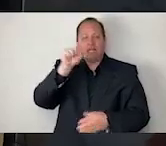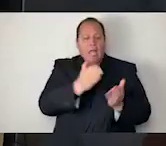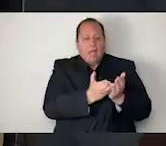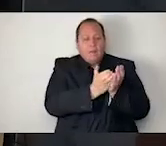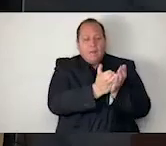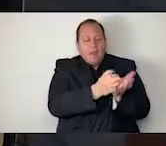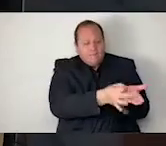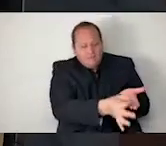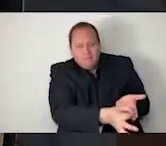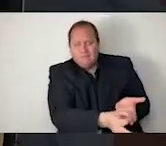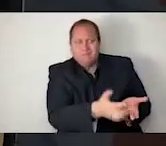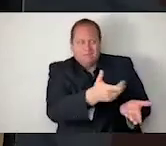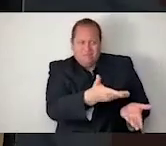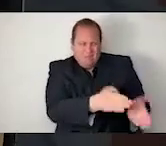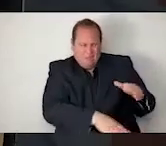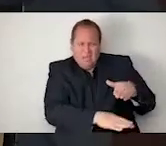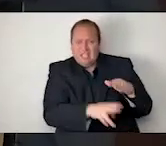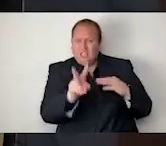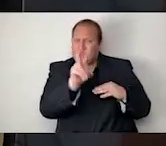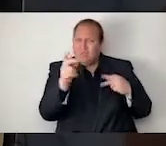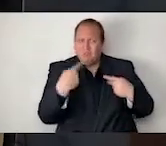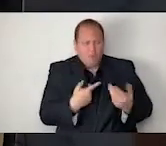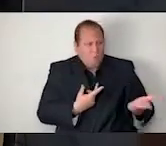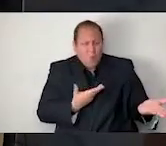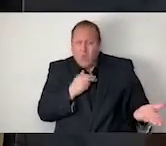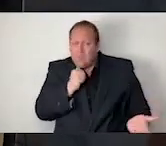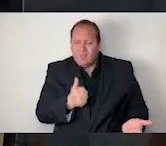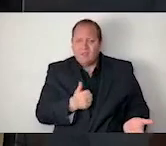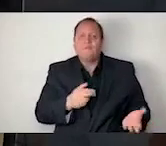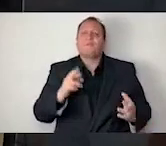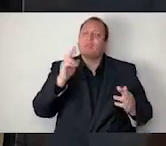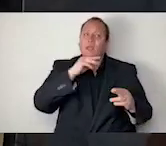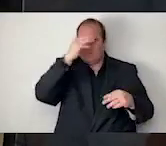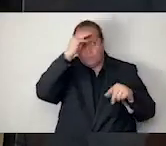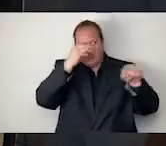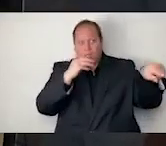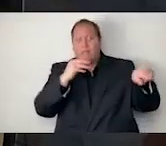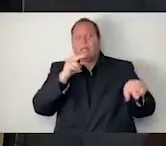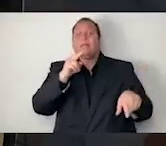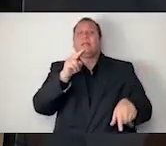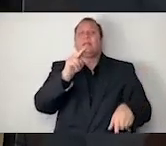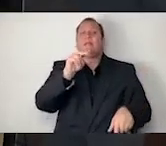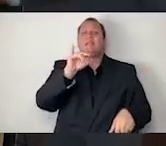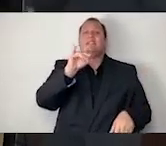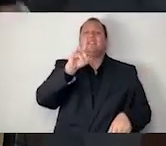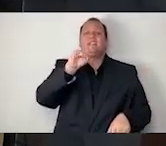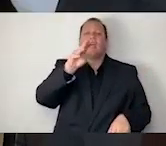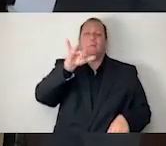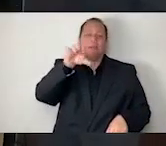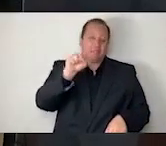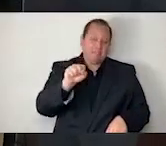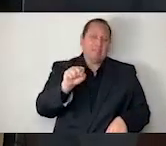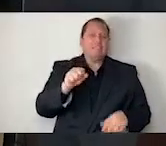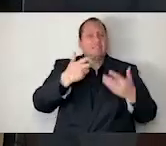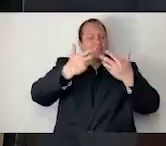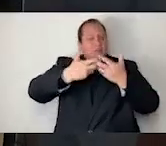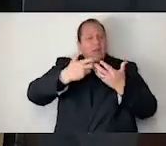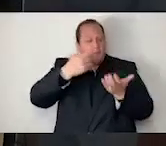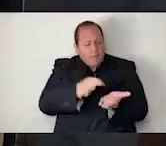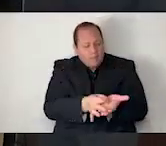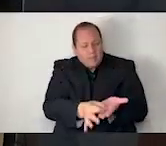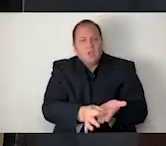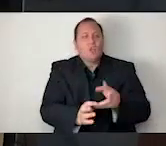gobierno no bien más rapidito mexicalli tinsa general dinamics fabricación y estructuras metálicas para barcos 200 empleados newell